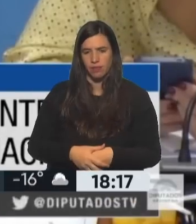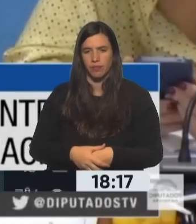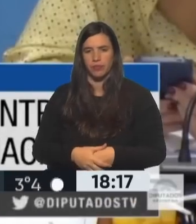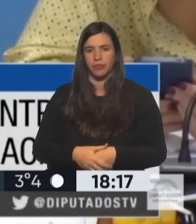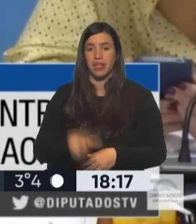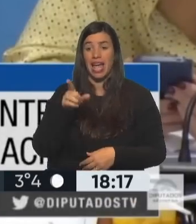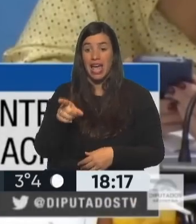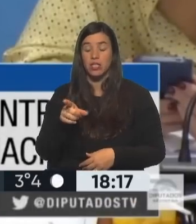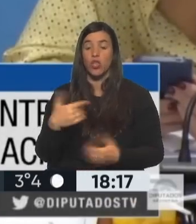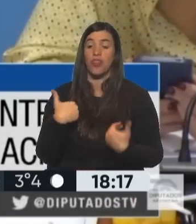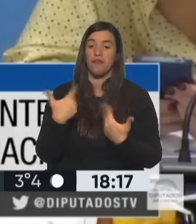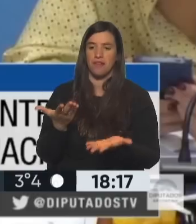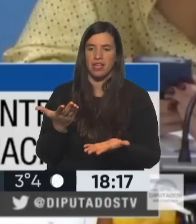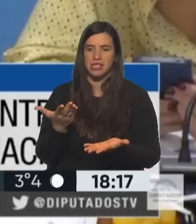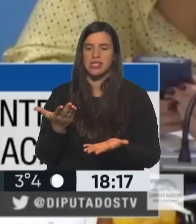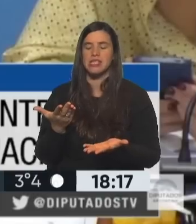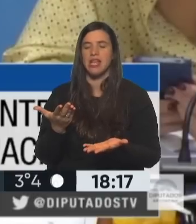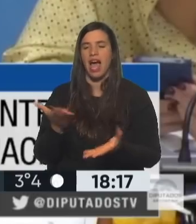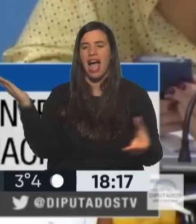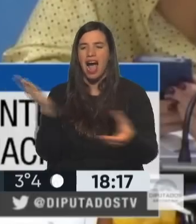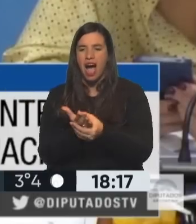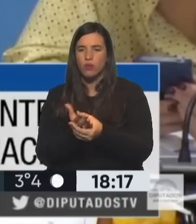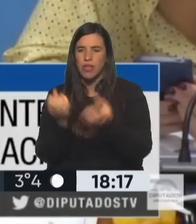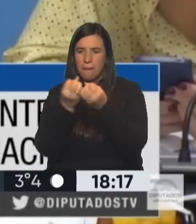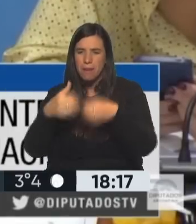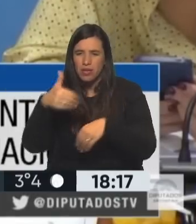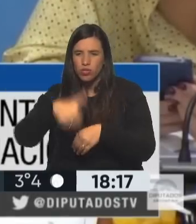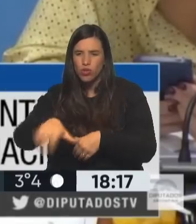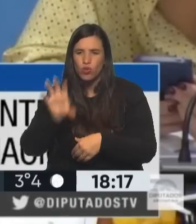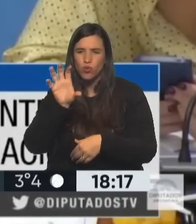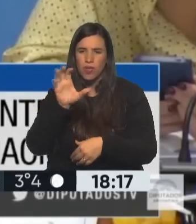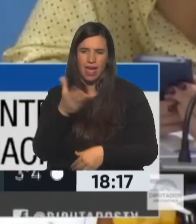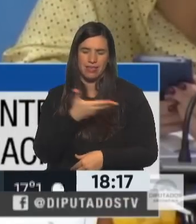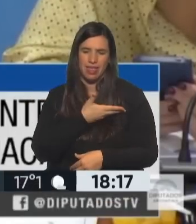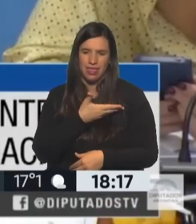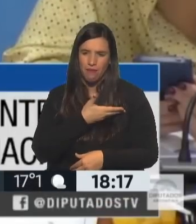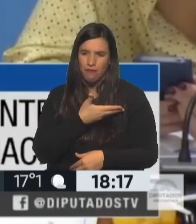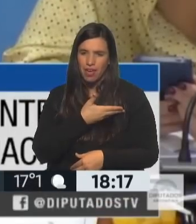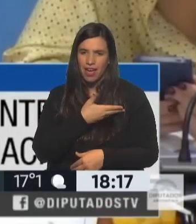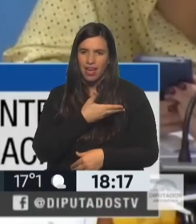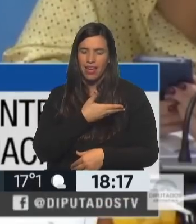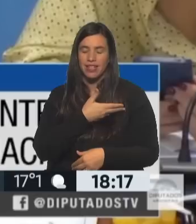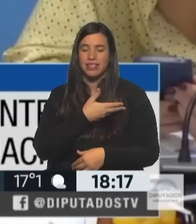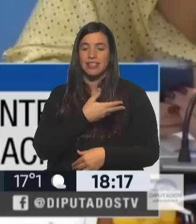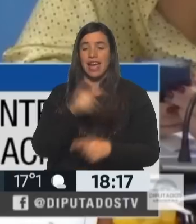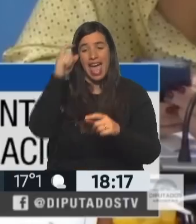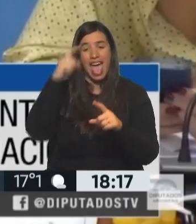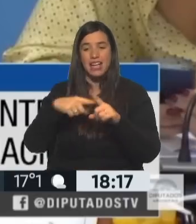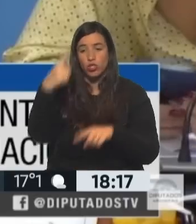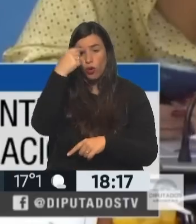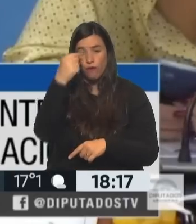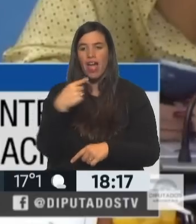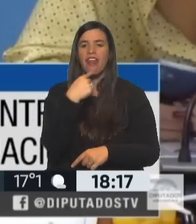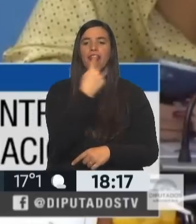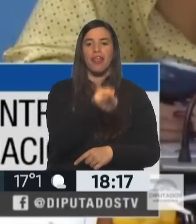en la ciudad de Santa Fe contra el doctor Rosati por un ex chofer de la Municipalidad de Santa Fe, que declaró llevarle dinero todos los meses,